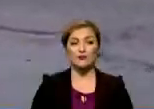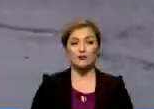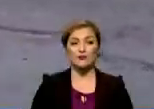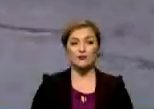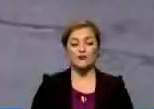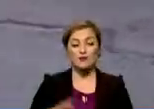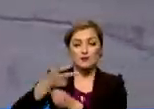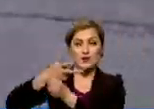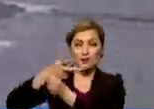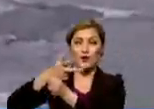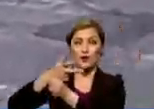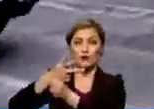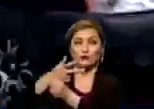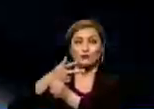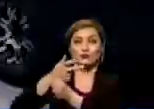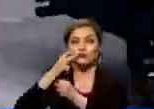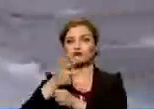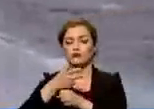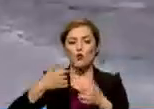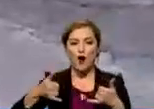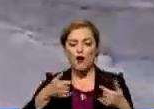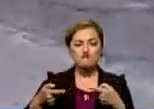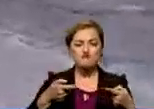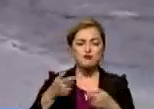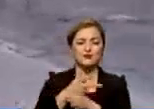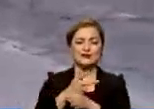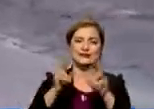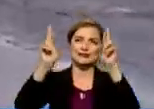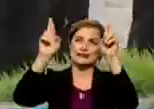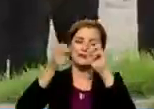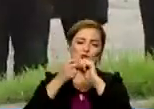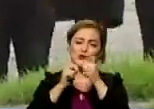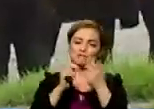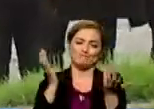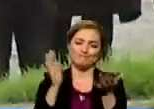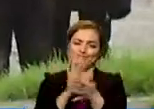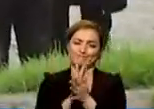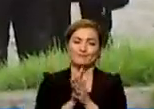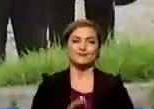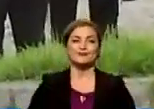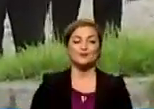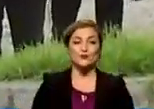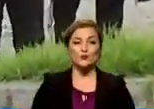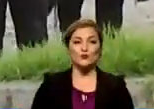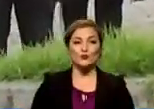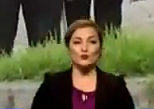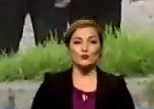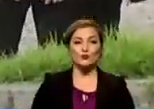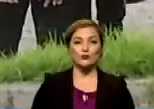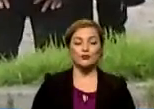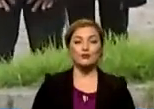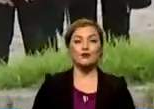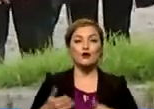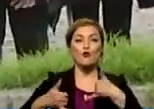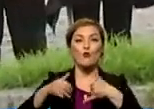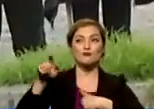sistema del video arbitral. Vamos a ver, y ojalá no existan más polémicas a propósito de ese tema. Reiterar que en el partido de ida jugado